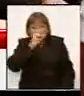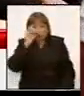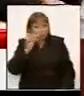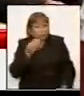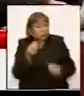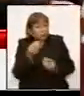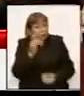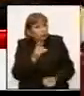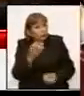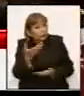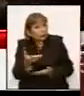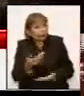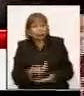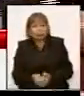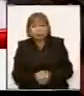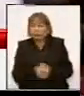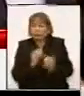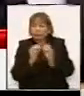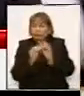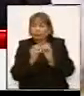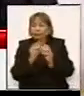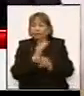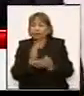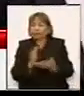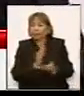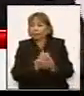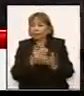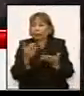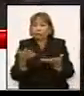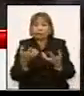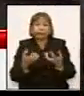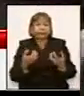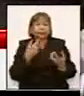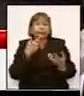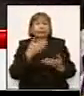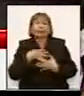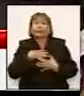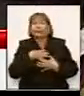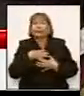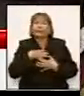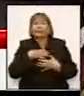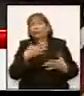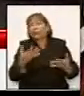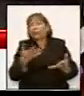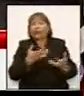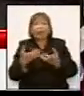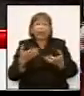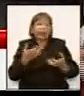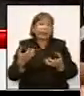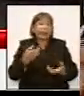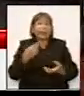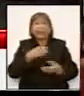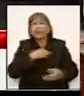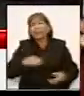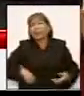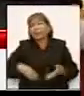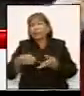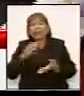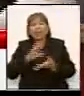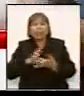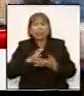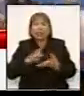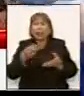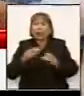¿por qué no lo ejecuto y soluciono el problema? Porque acá se crea como un malestar y todos quieren ir al Ministerio de Economía a Lima o al